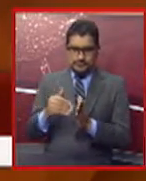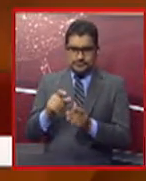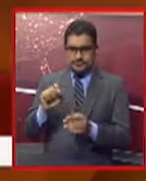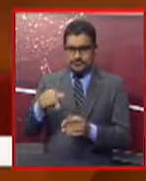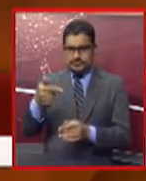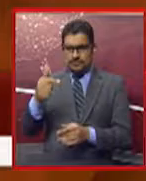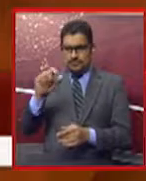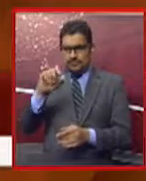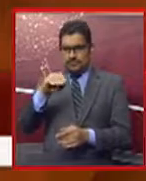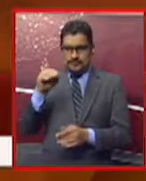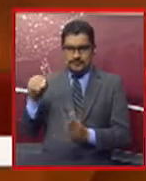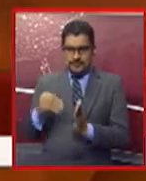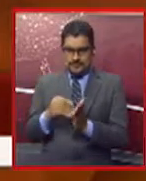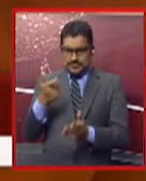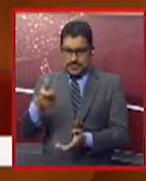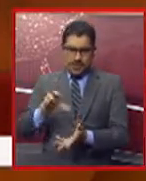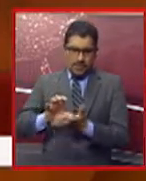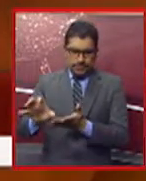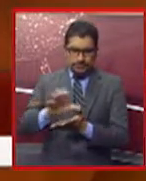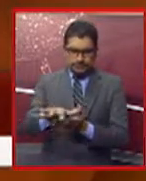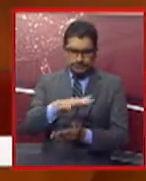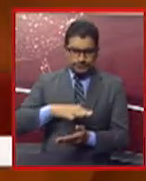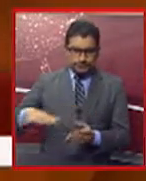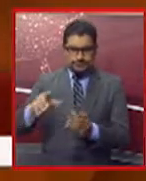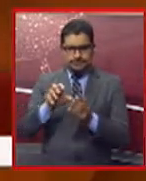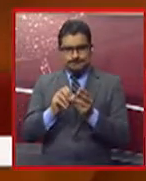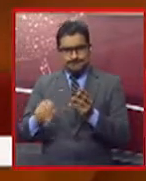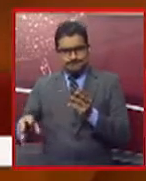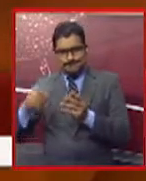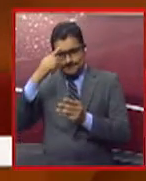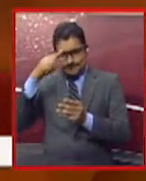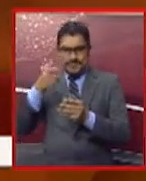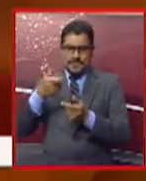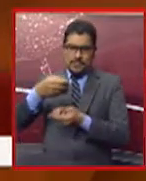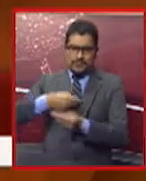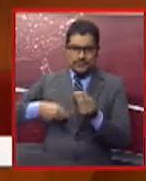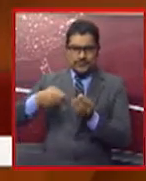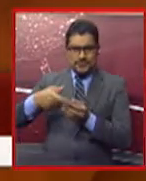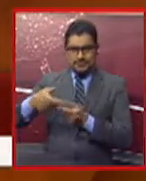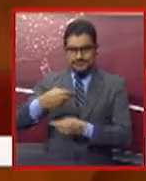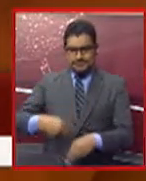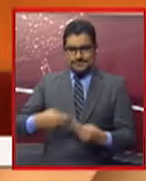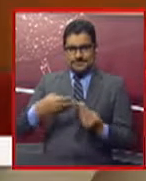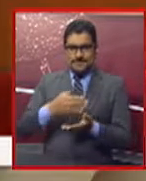527.978.7 millones de pesos a los ingresos derivados de financiamientos.